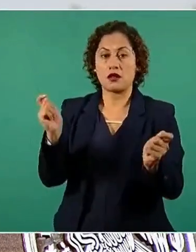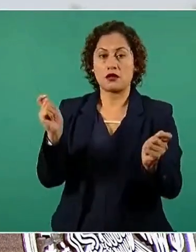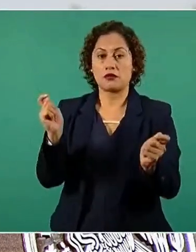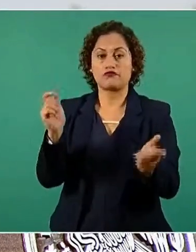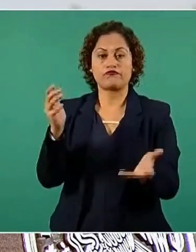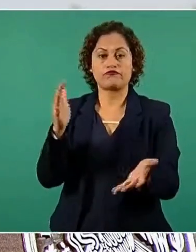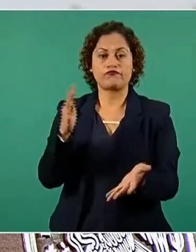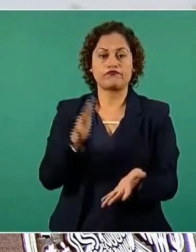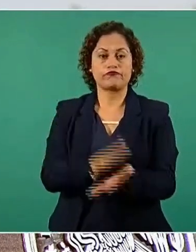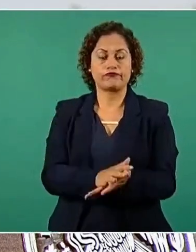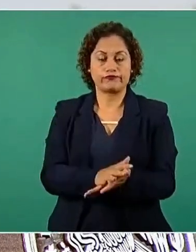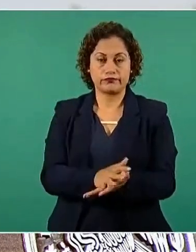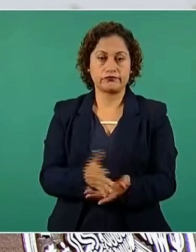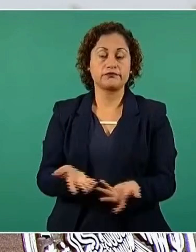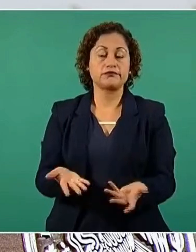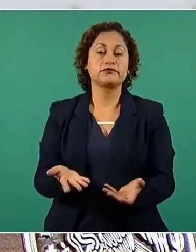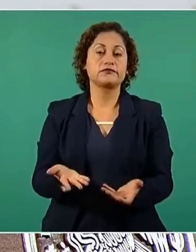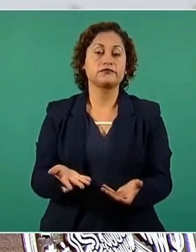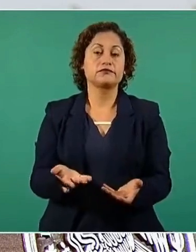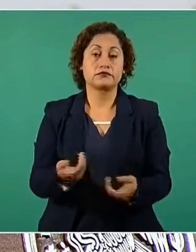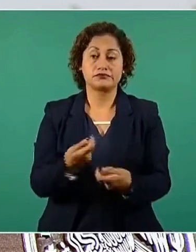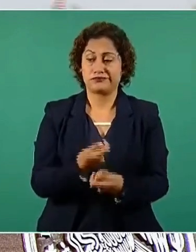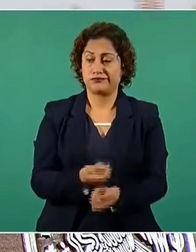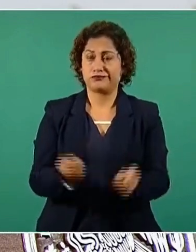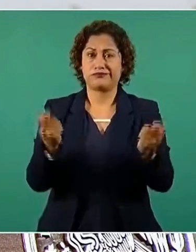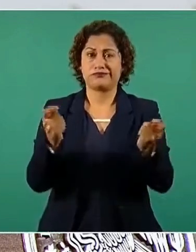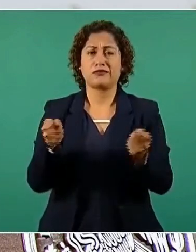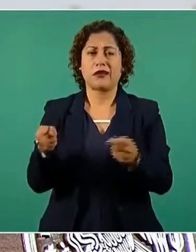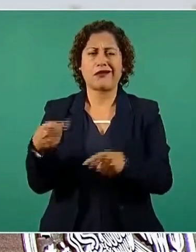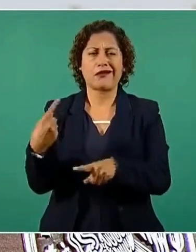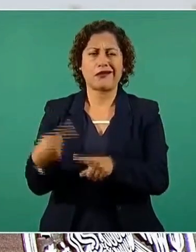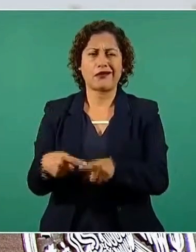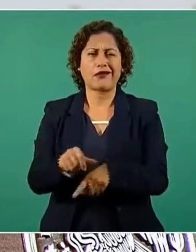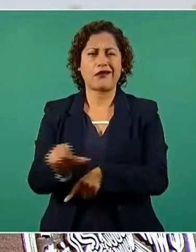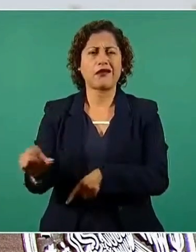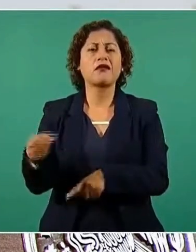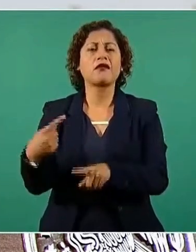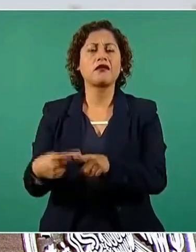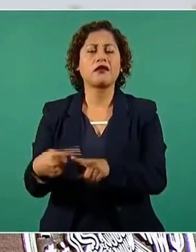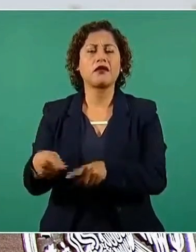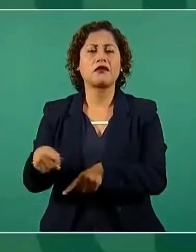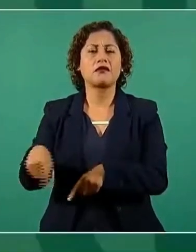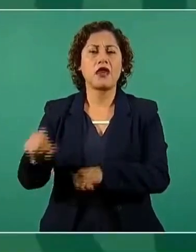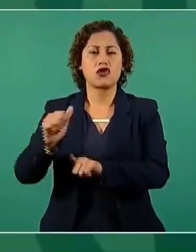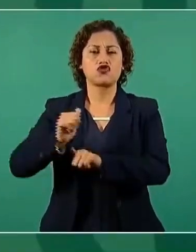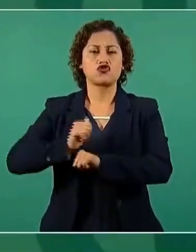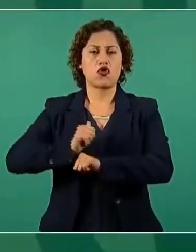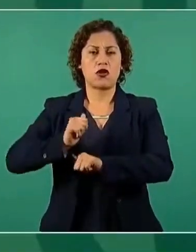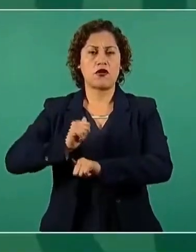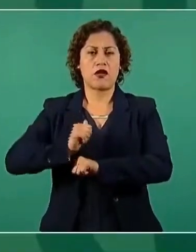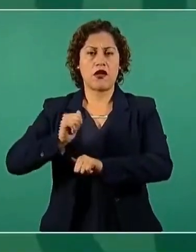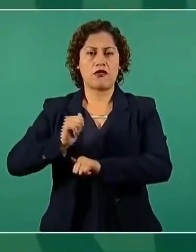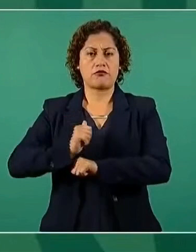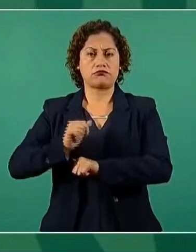A los soldados que habían participado en la invasión